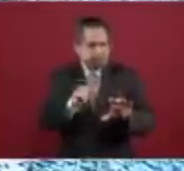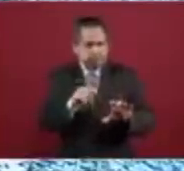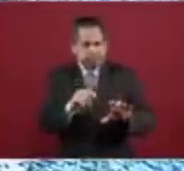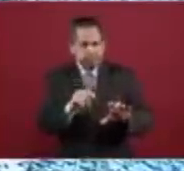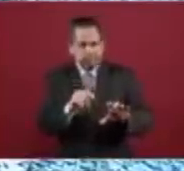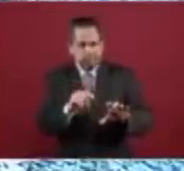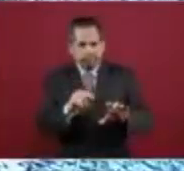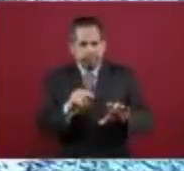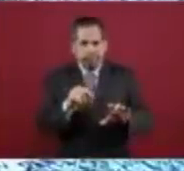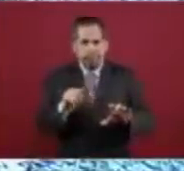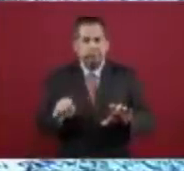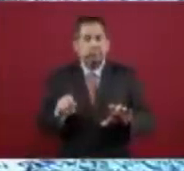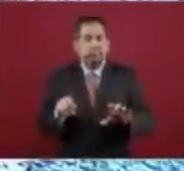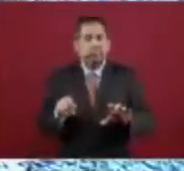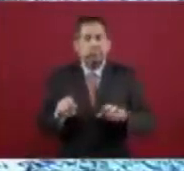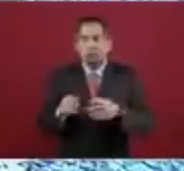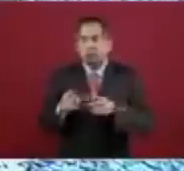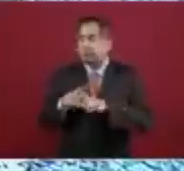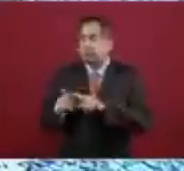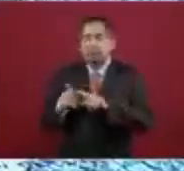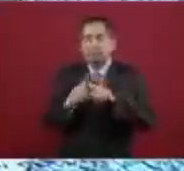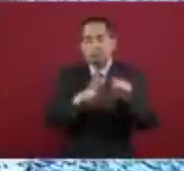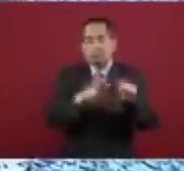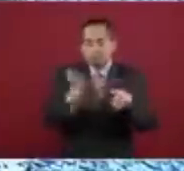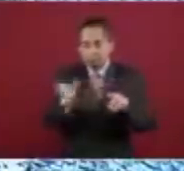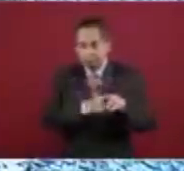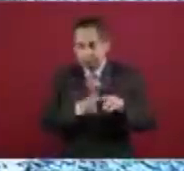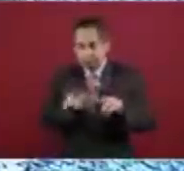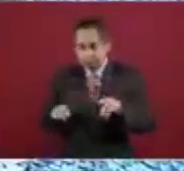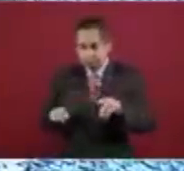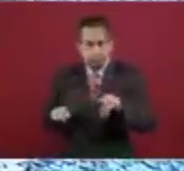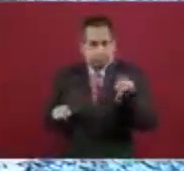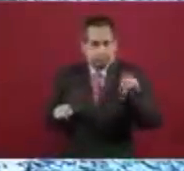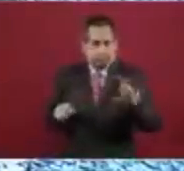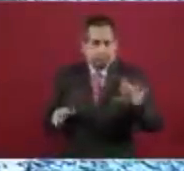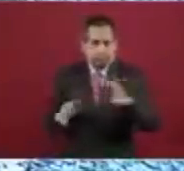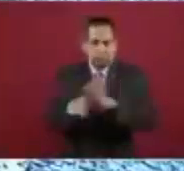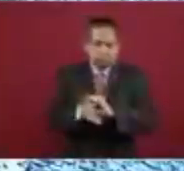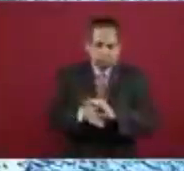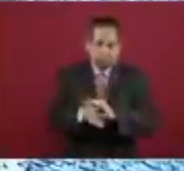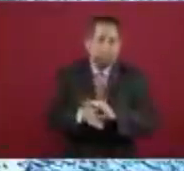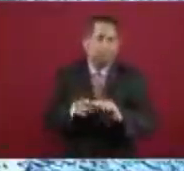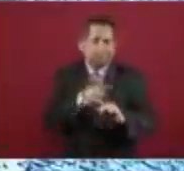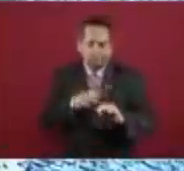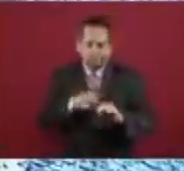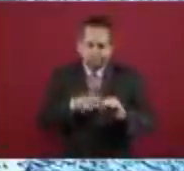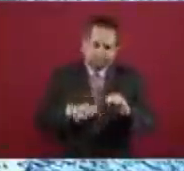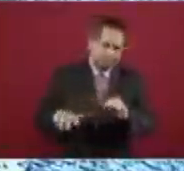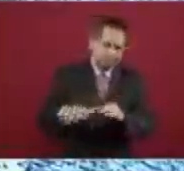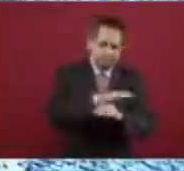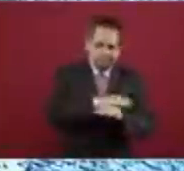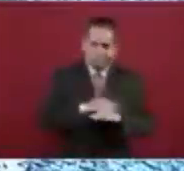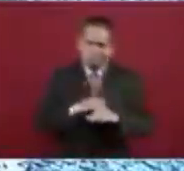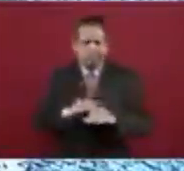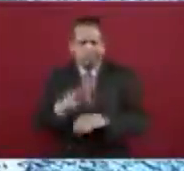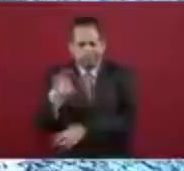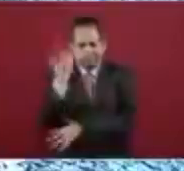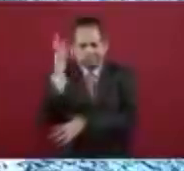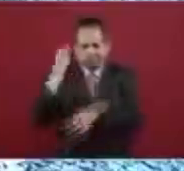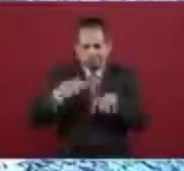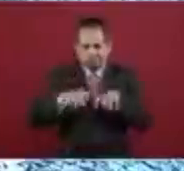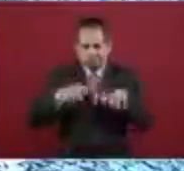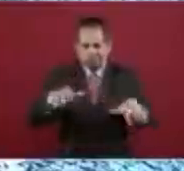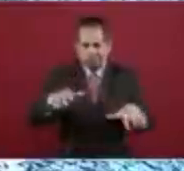de la ciudad, dos sectores sociales diferentes que tenemos que integrarlo aquí y lograr que esta zona, este bosque, sea el bosque de